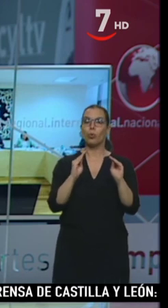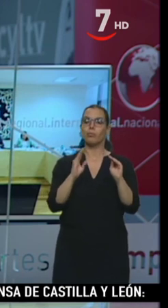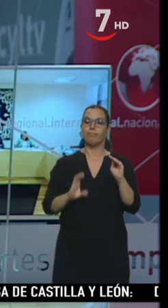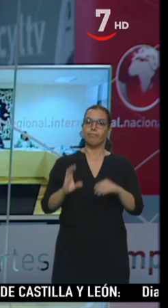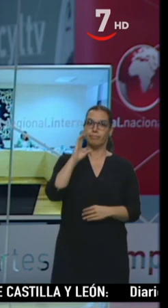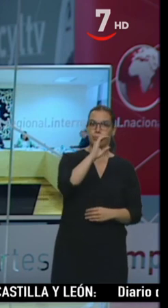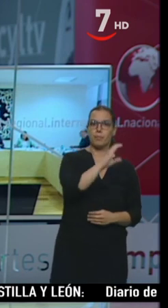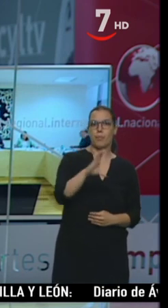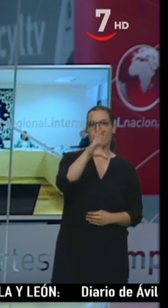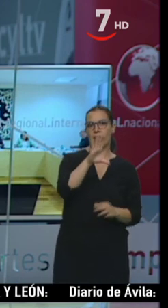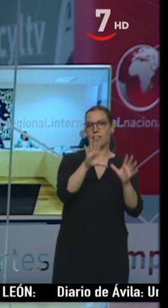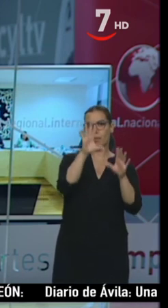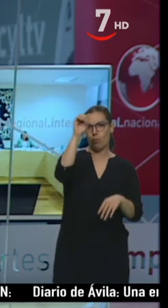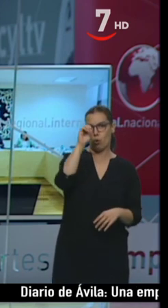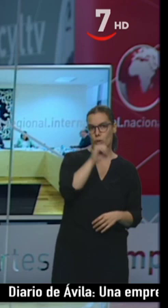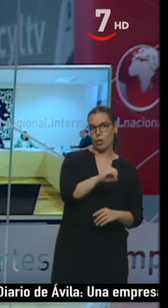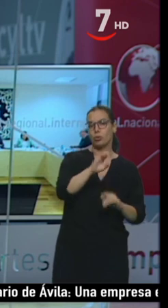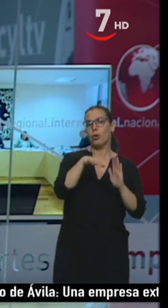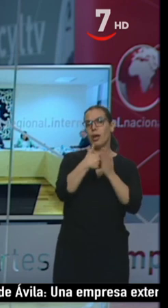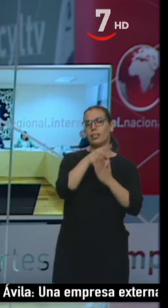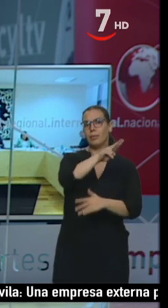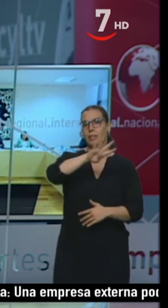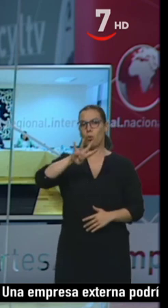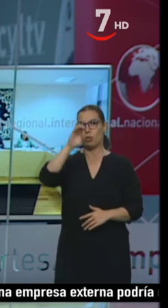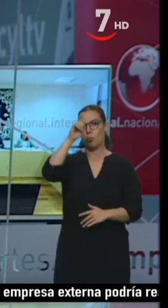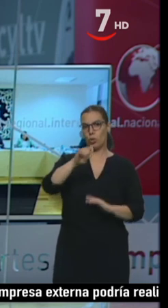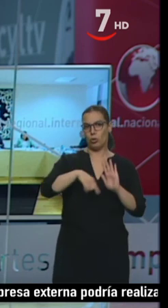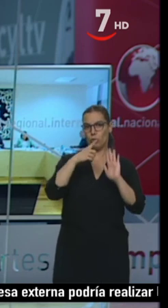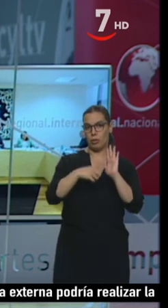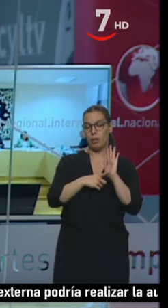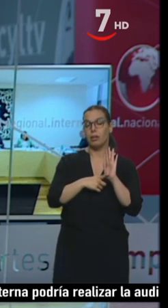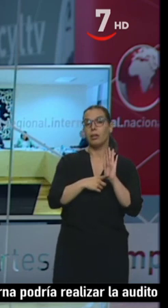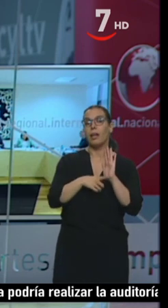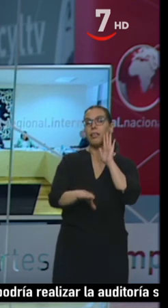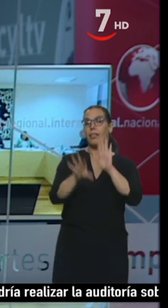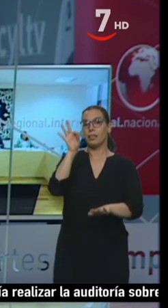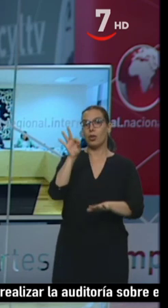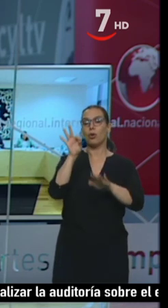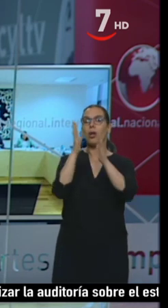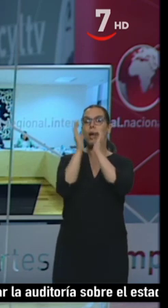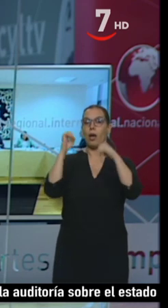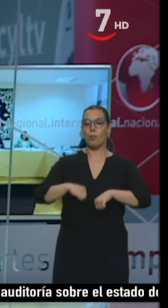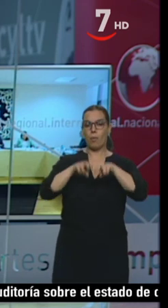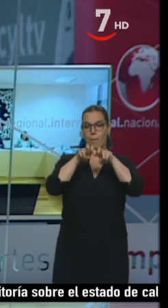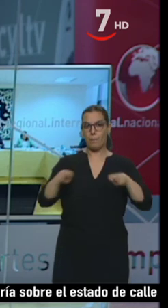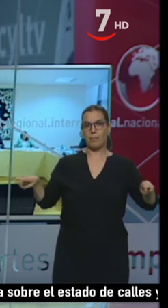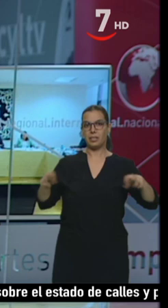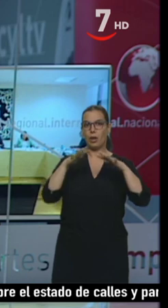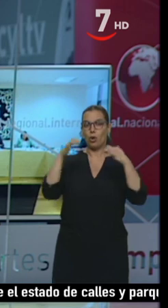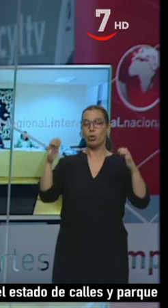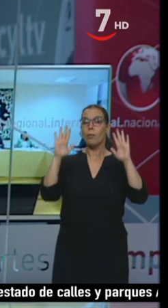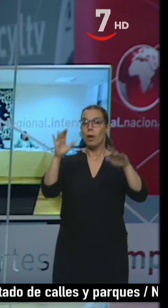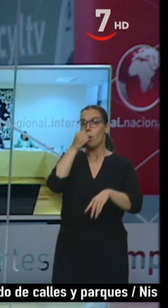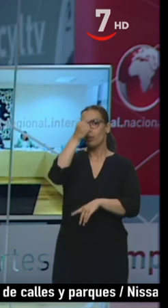año subirá un 10% hasta llegar a un 24%. La decisión la ha aprobado la Mesa del Parlamento Regional con la oposición